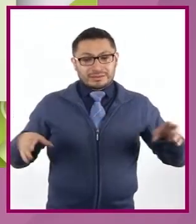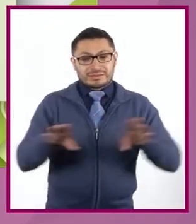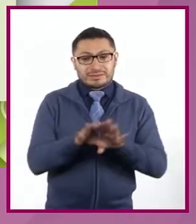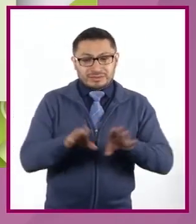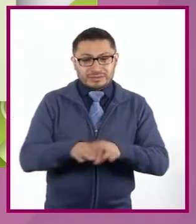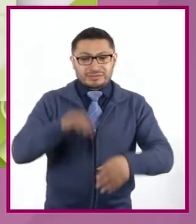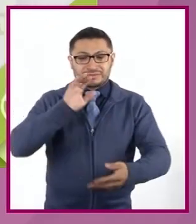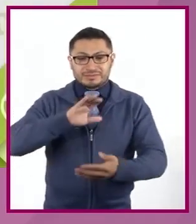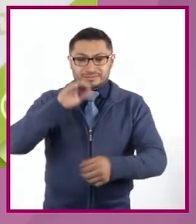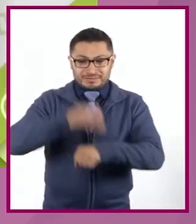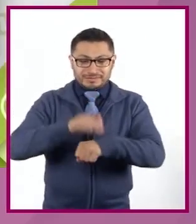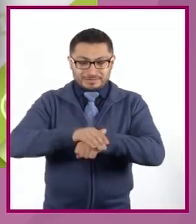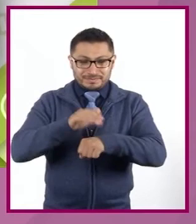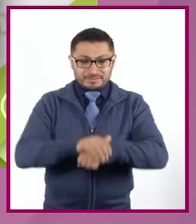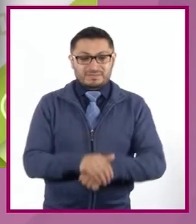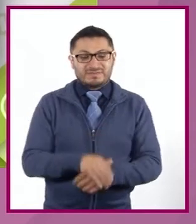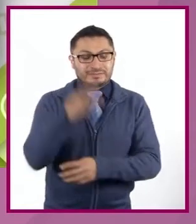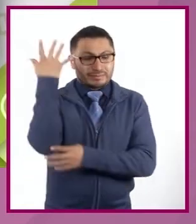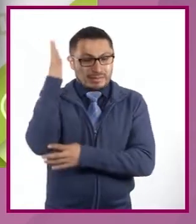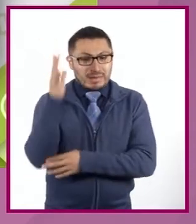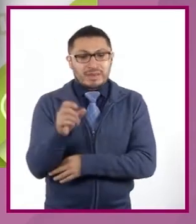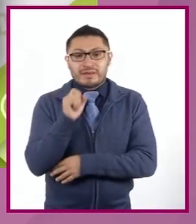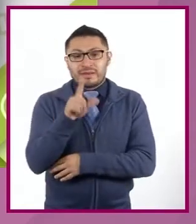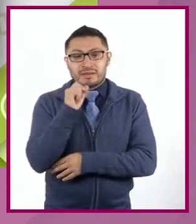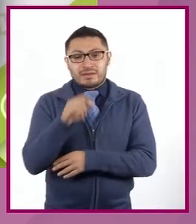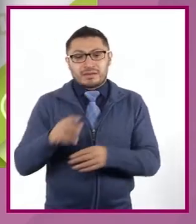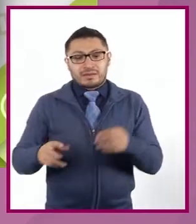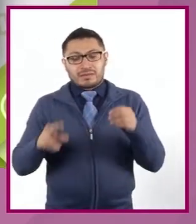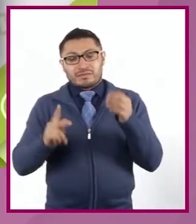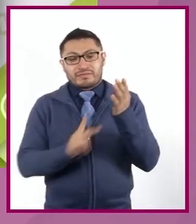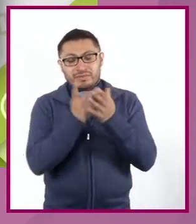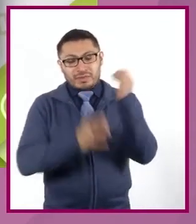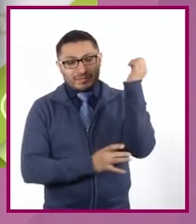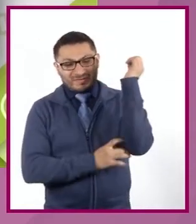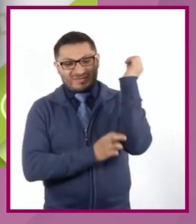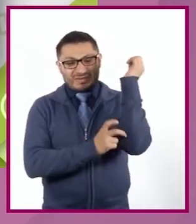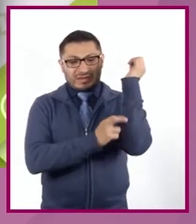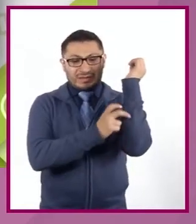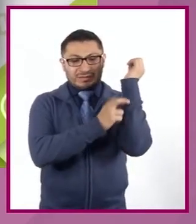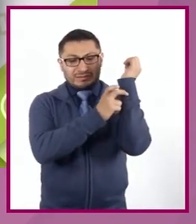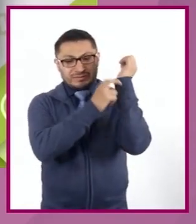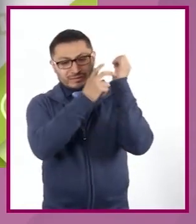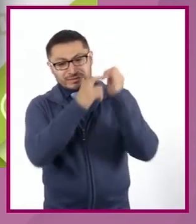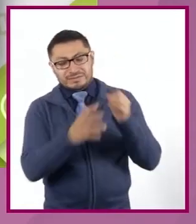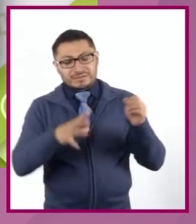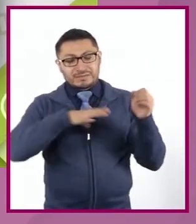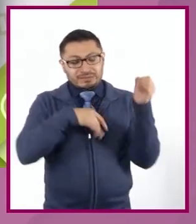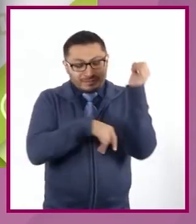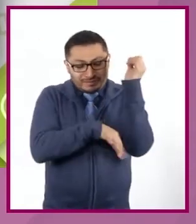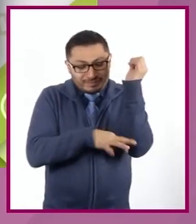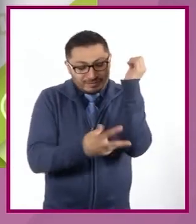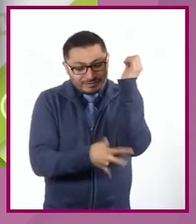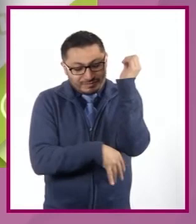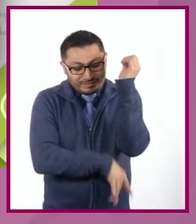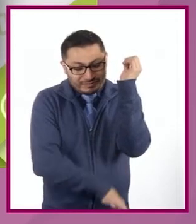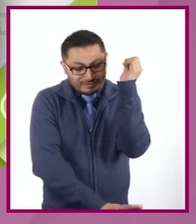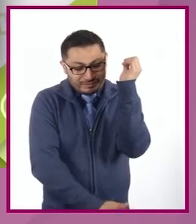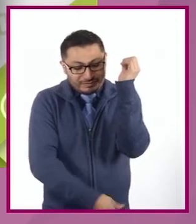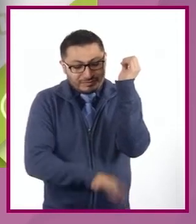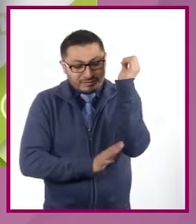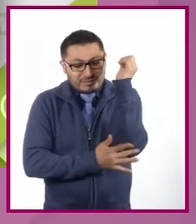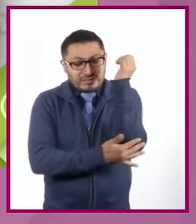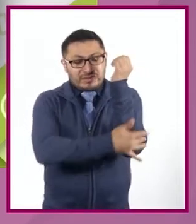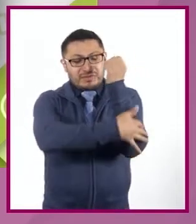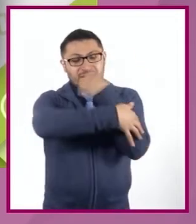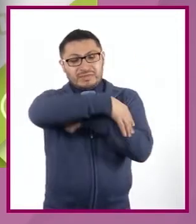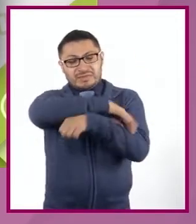los árboles, al igual que las trepadoras leñosas, como las lianas o bejucos, que están enraizadas en el suelo y se